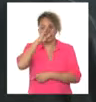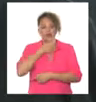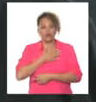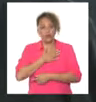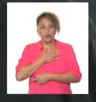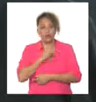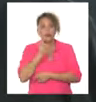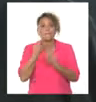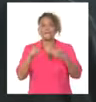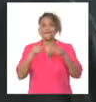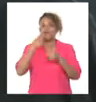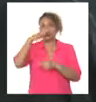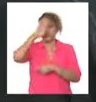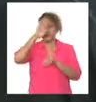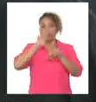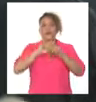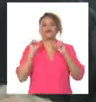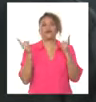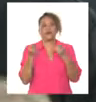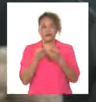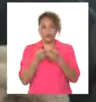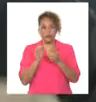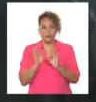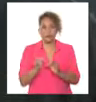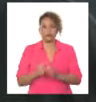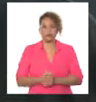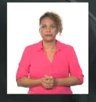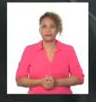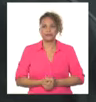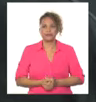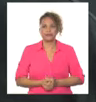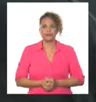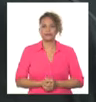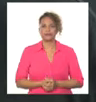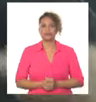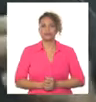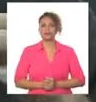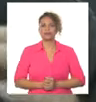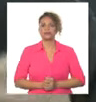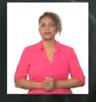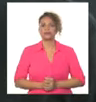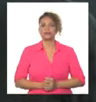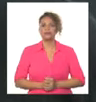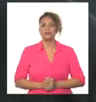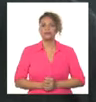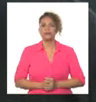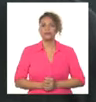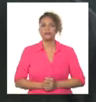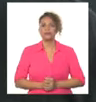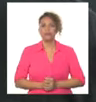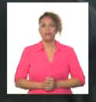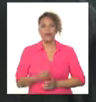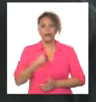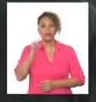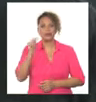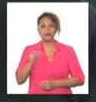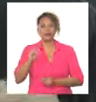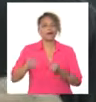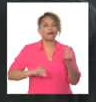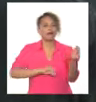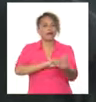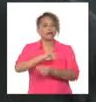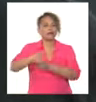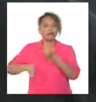música cubana en general. Fue una precursora, fue una transformadora, fue